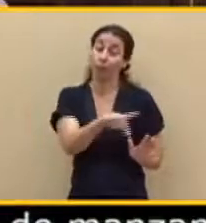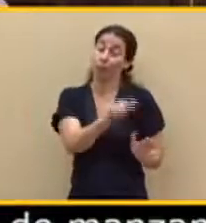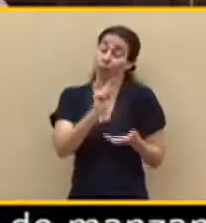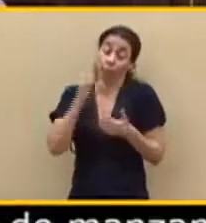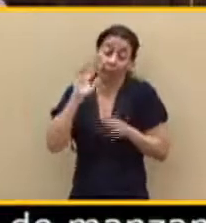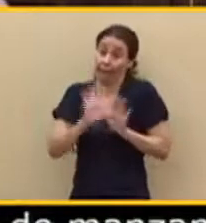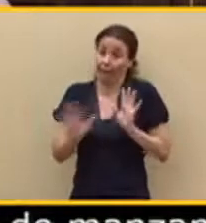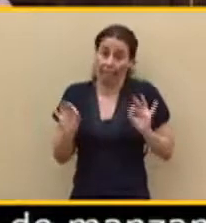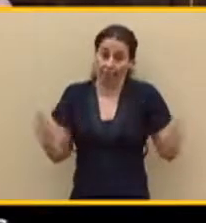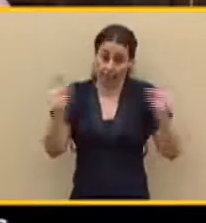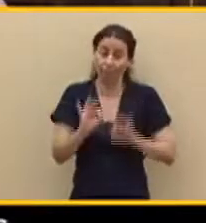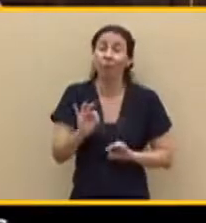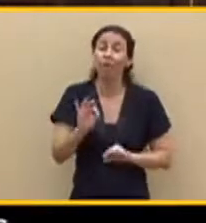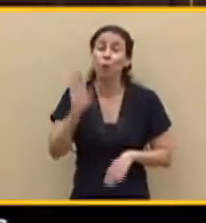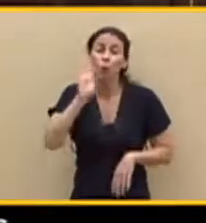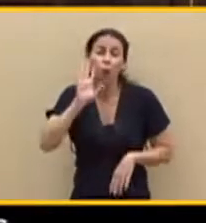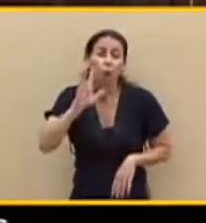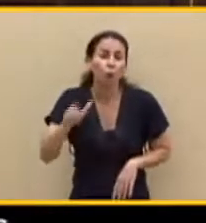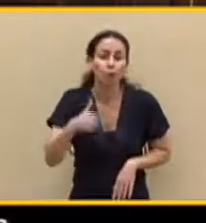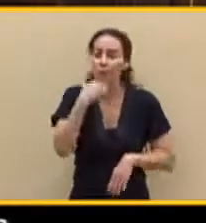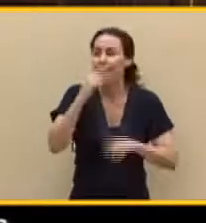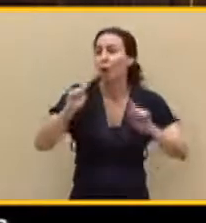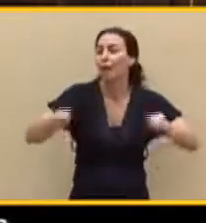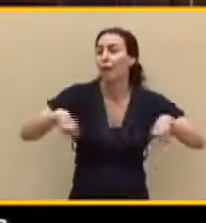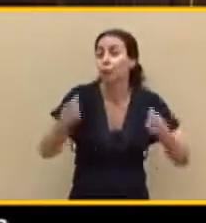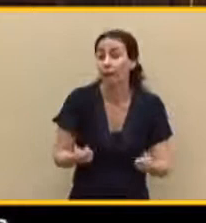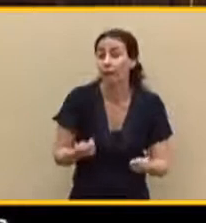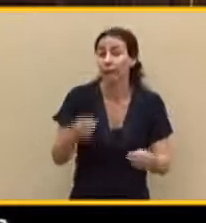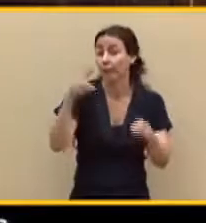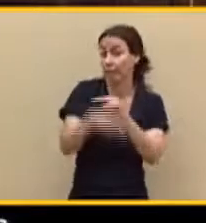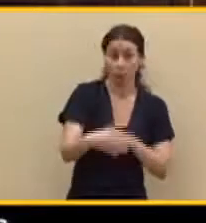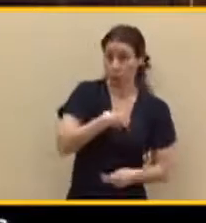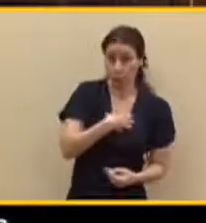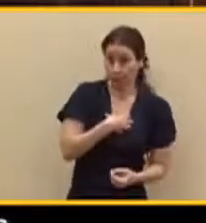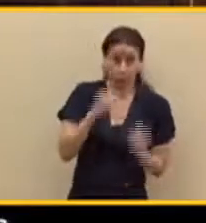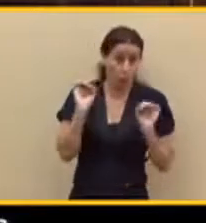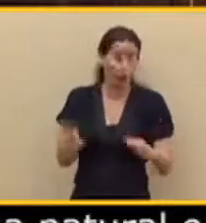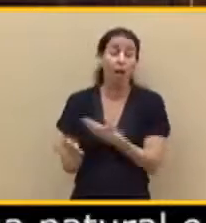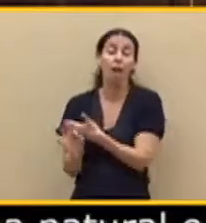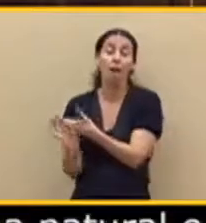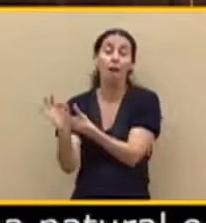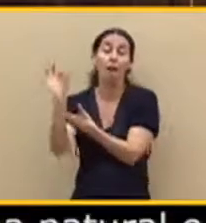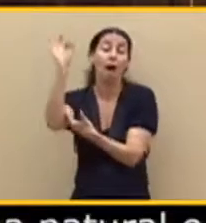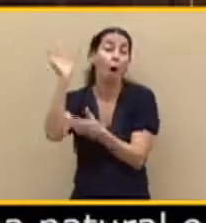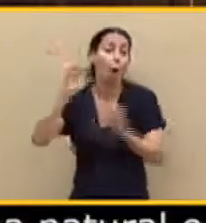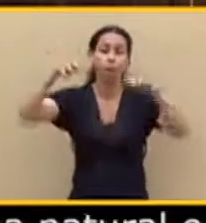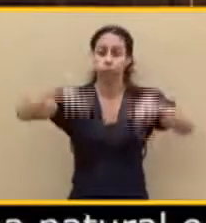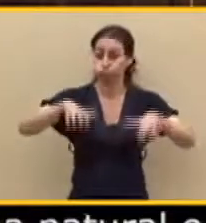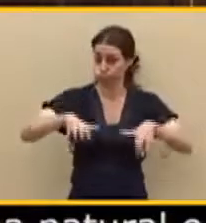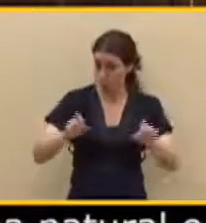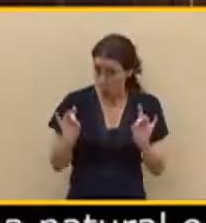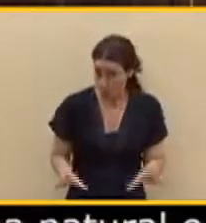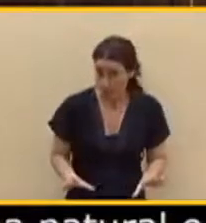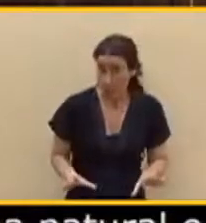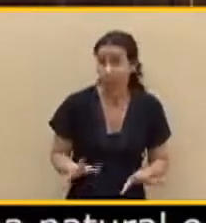corrupción es un problema natural e inevitable, como que salga el sol o que caiga la lluvia. La segunda, que la corrupción es un problema